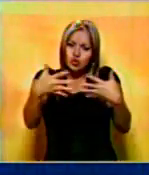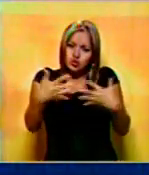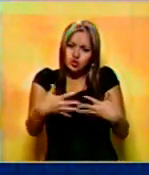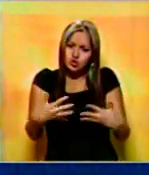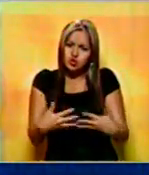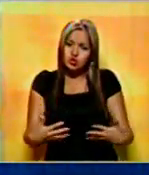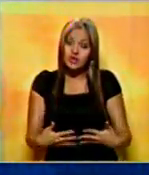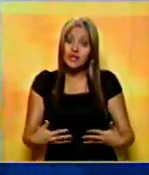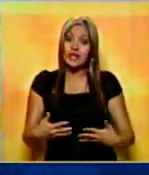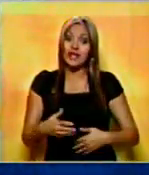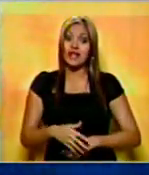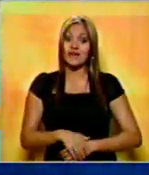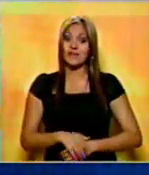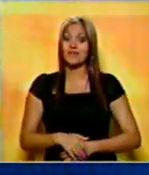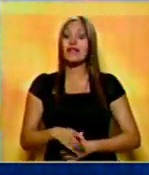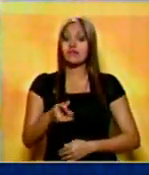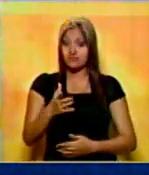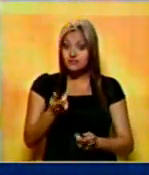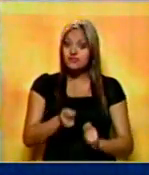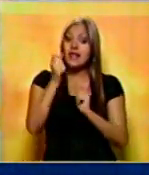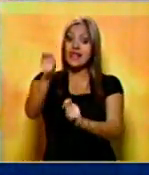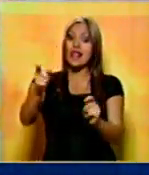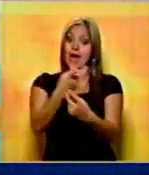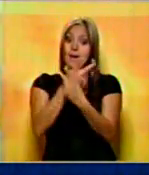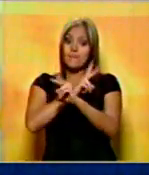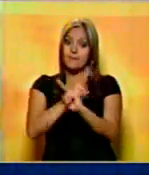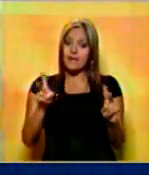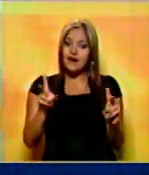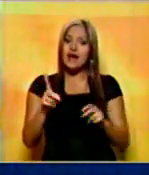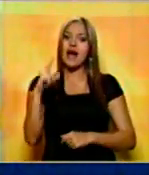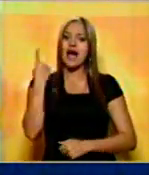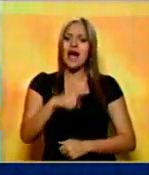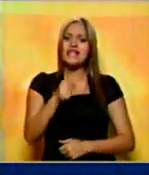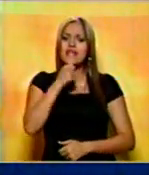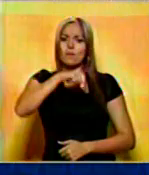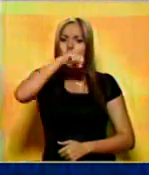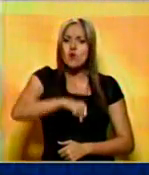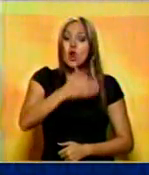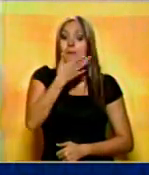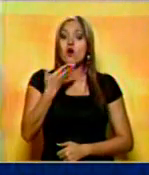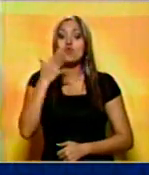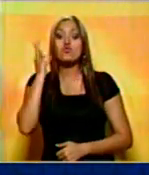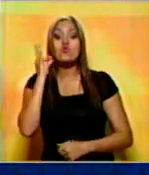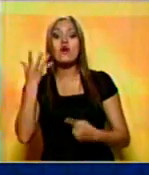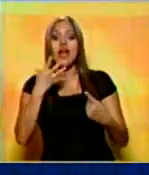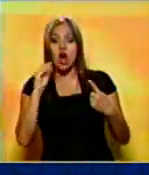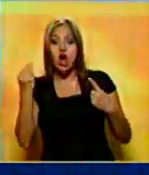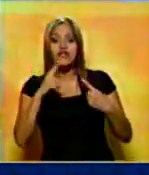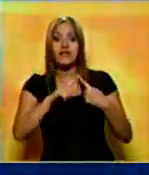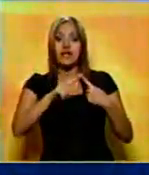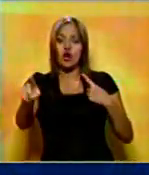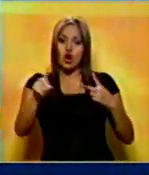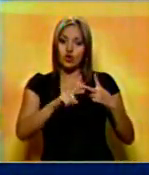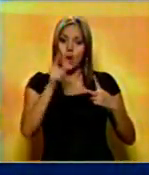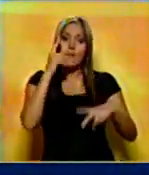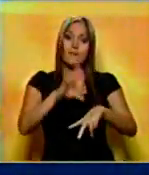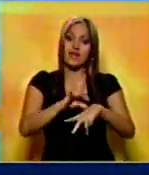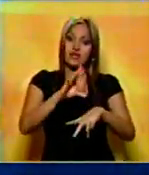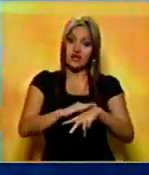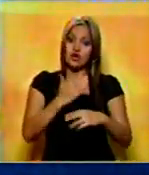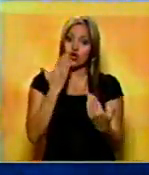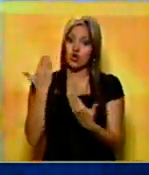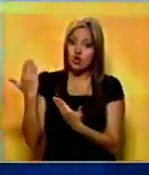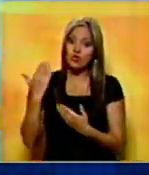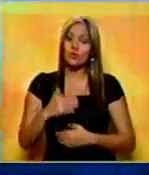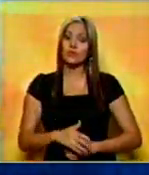el anuncio precede al Premio Nobel de la paz en el que figuran como favoritos la joven pakistaní Malala el médico congoleño